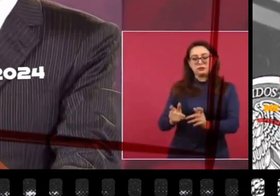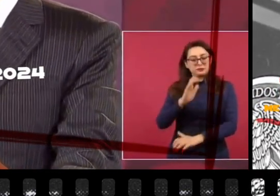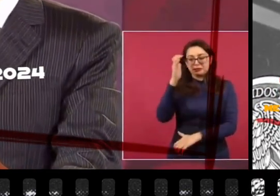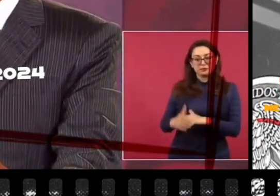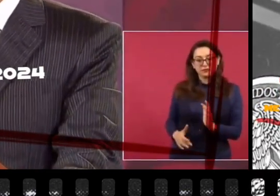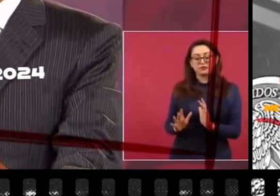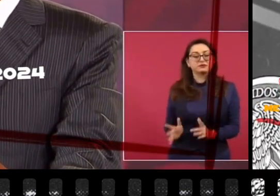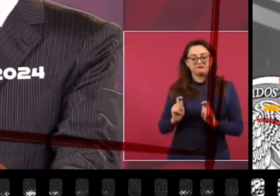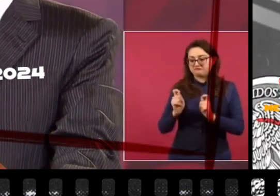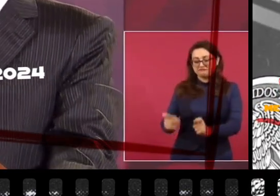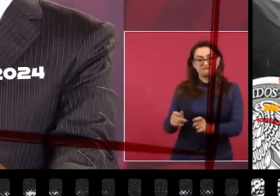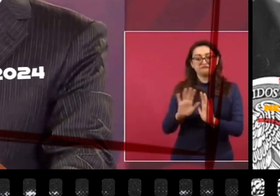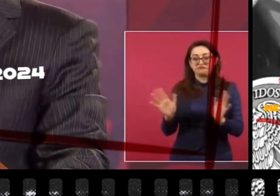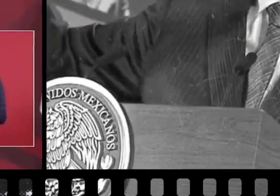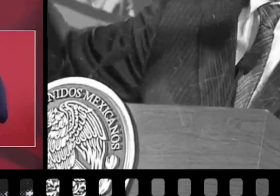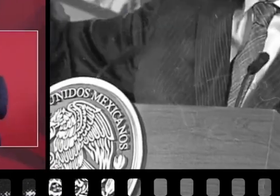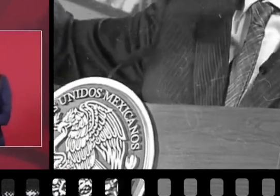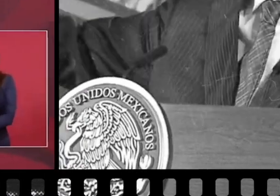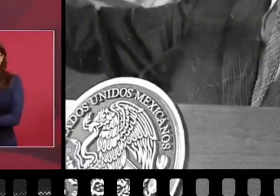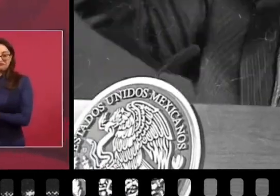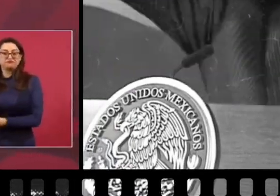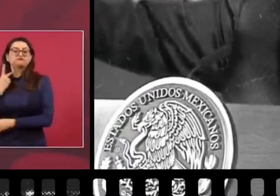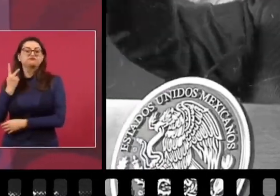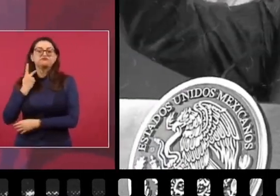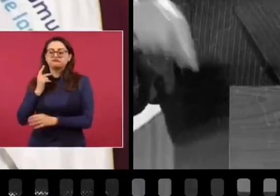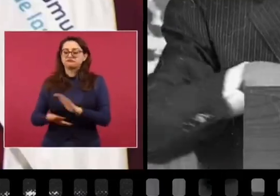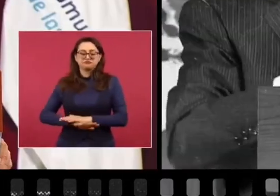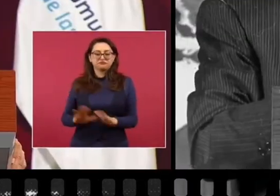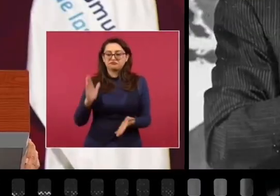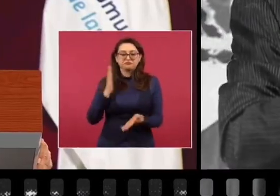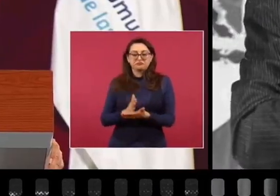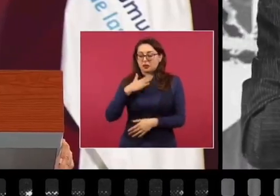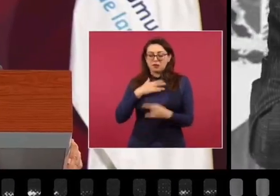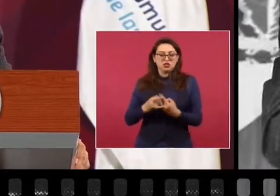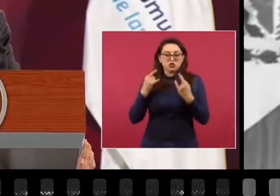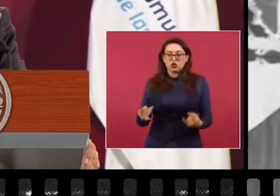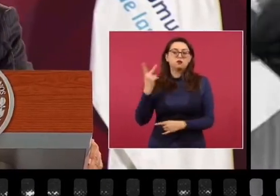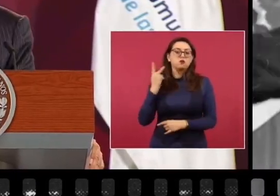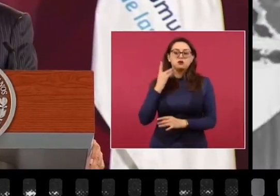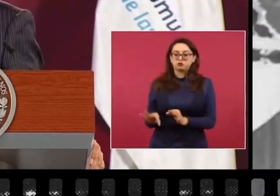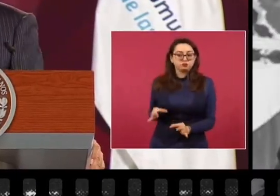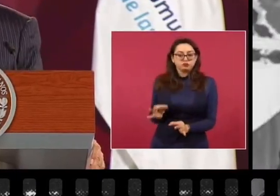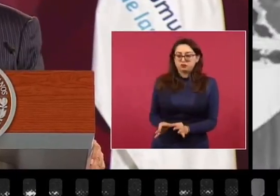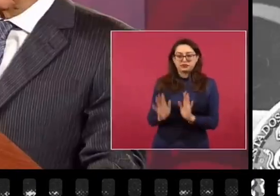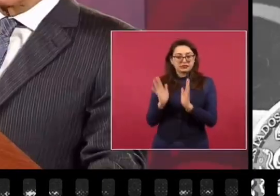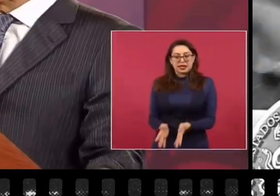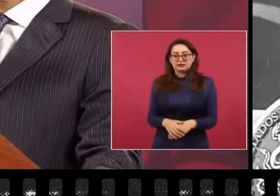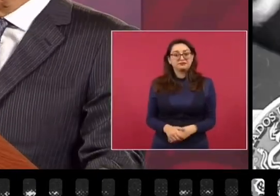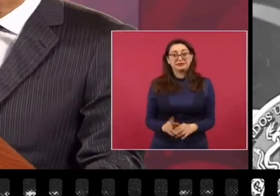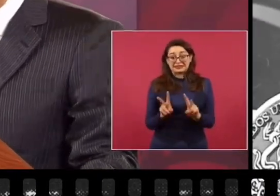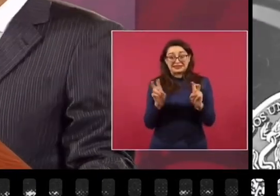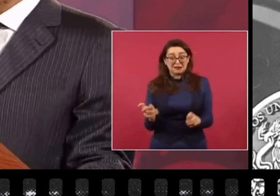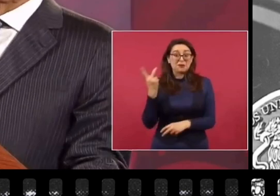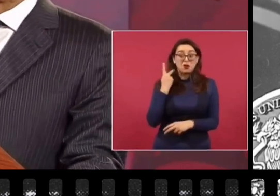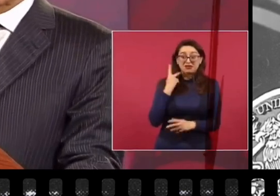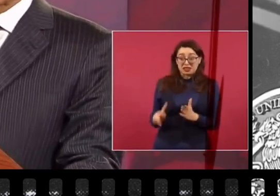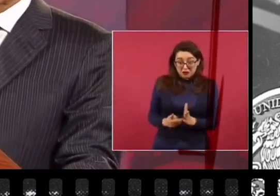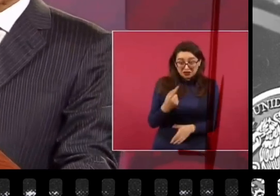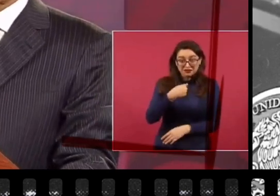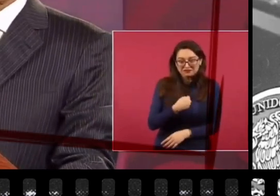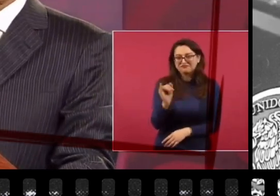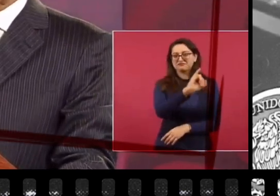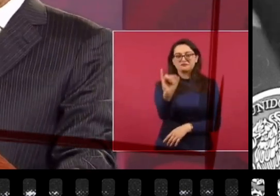terminar nuestra encomienda y yo ya me retiro de la política, yo ya cierro mi ciclo y no vuelvo a hablar ni a aparecer en nada